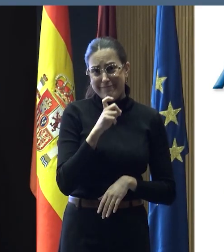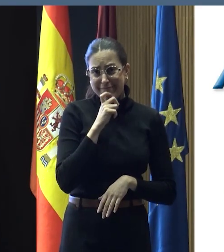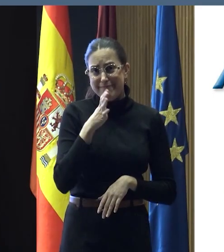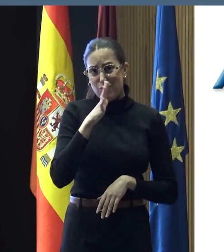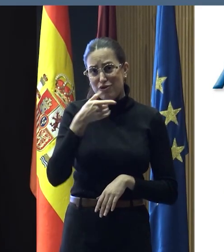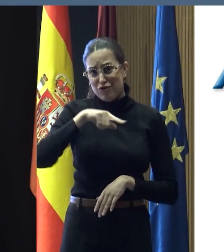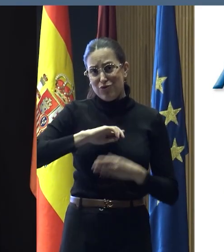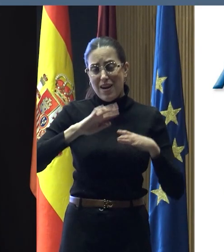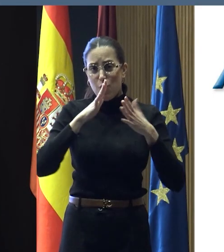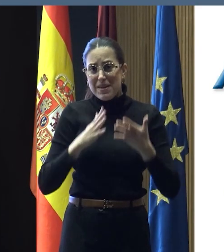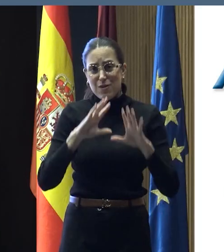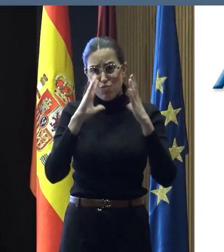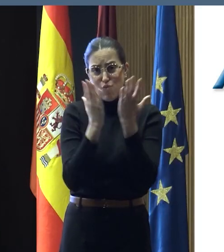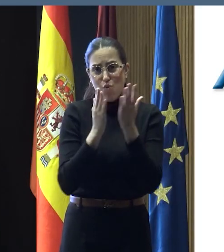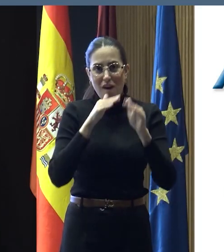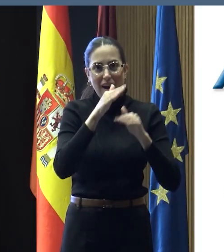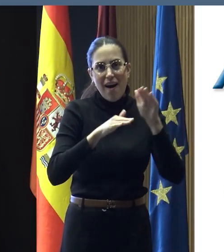entender, pero ha sido así.